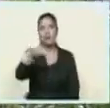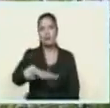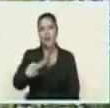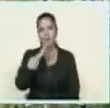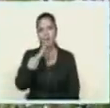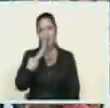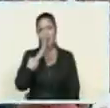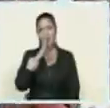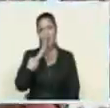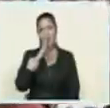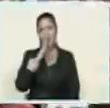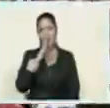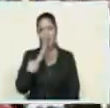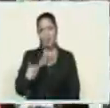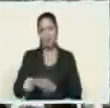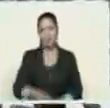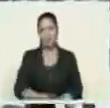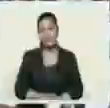en